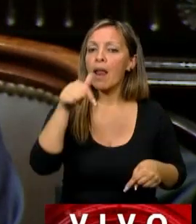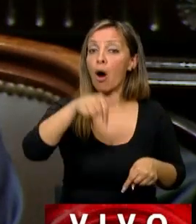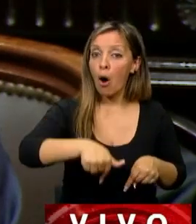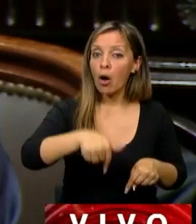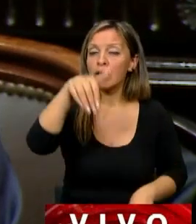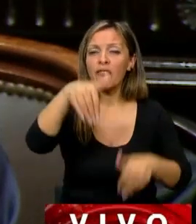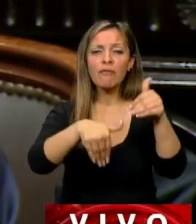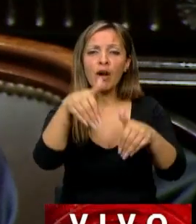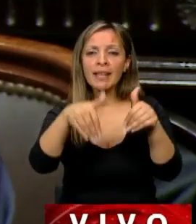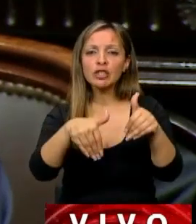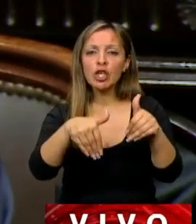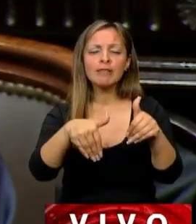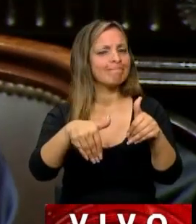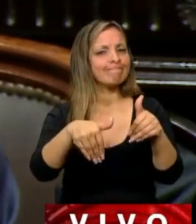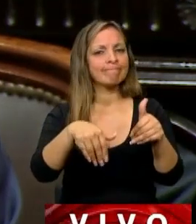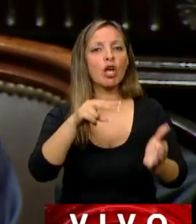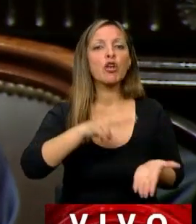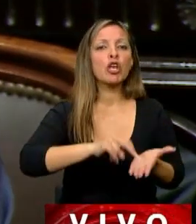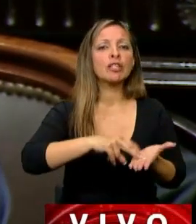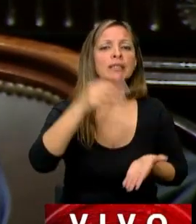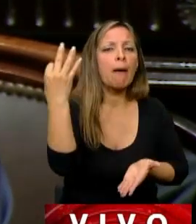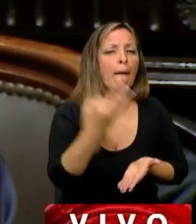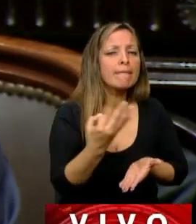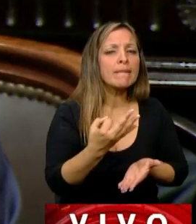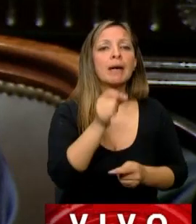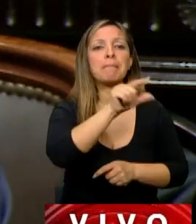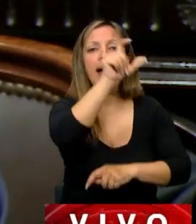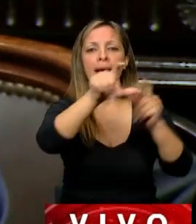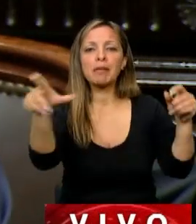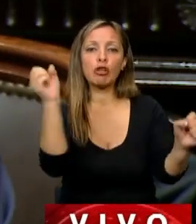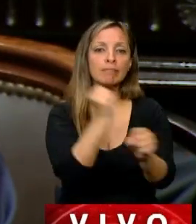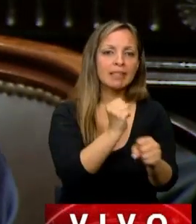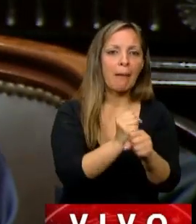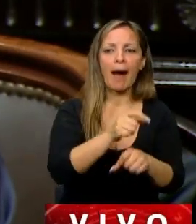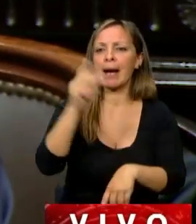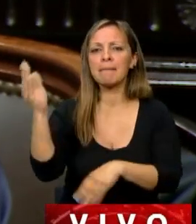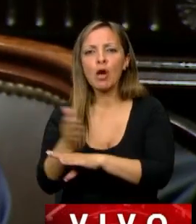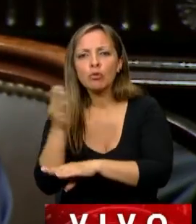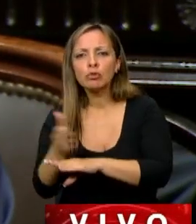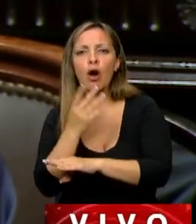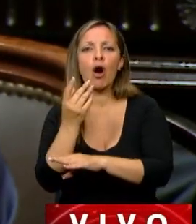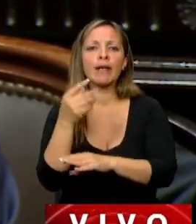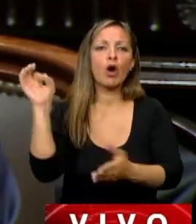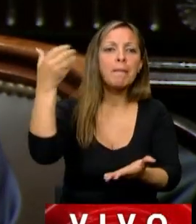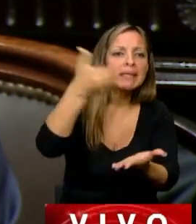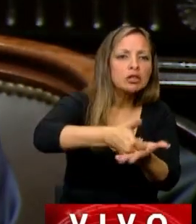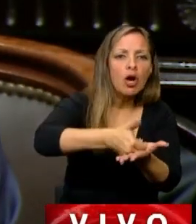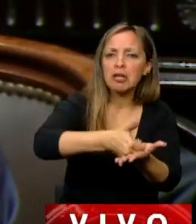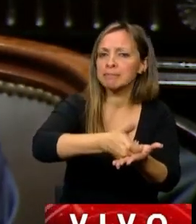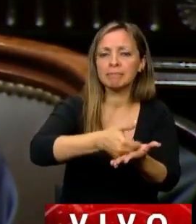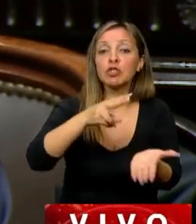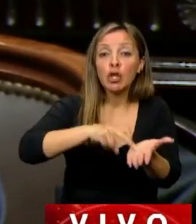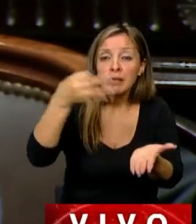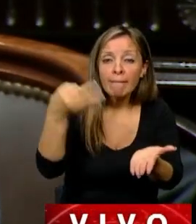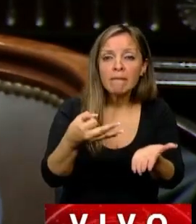hoy no es una buena noticia para los que trabajan, para los que producen, para los que invierten en la Argentina, para